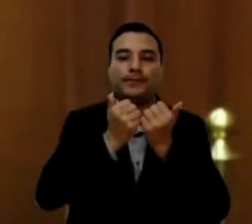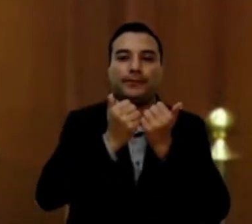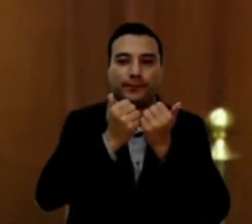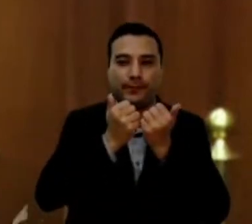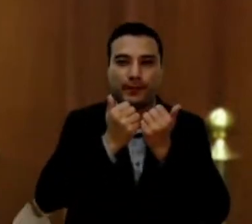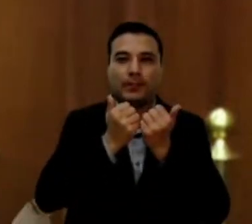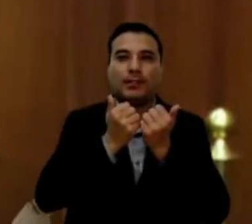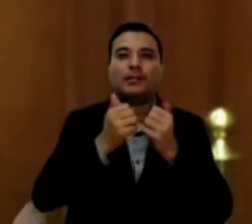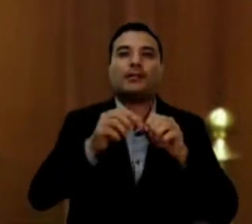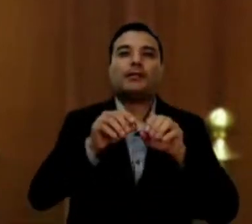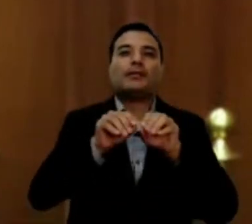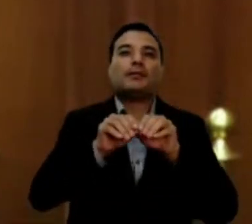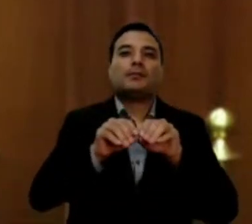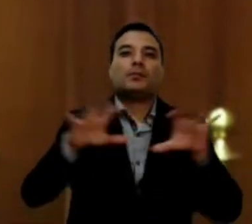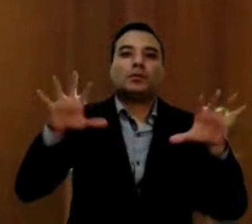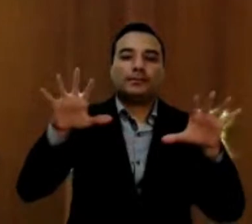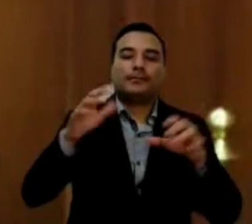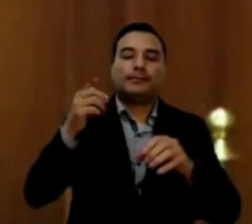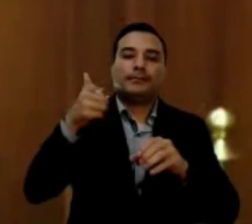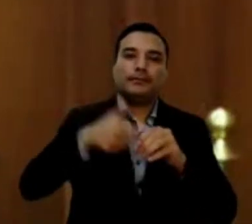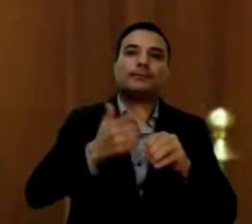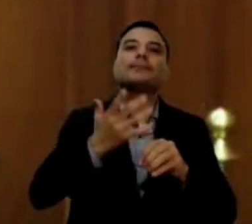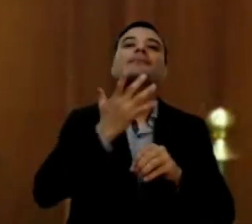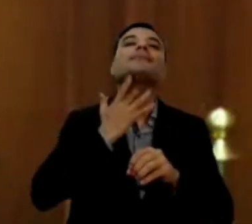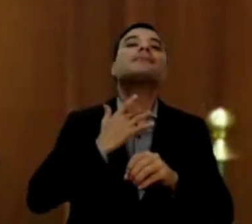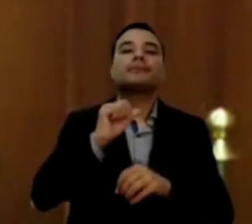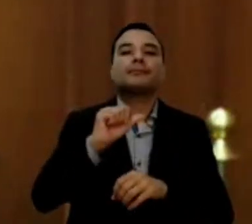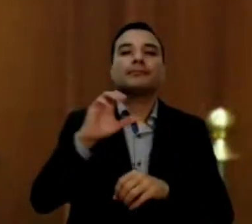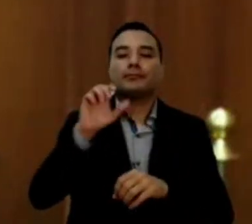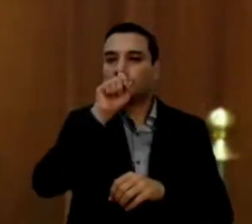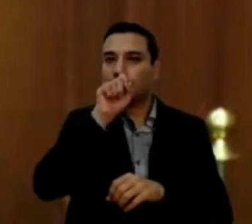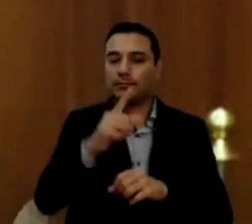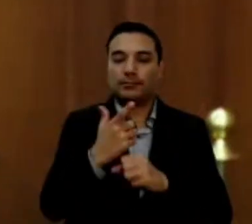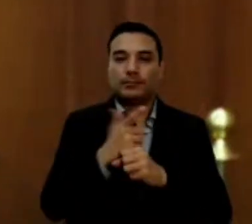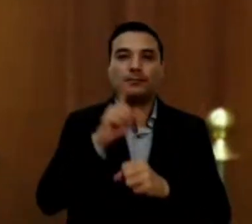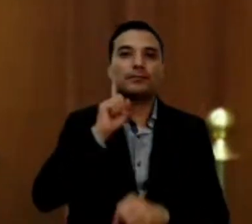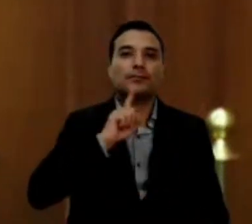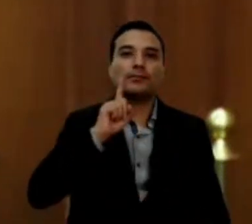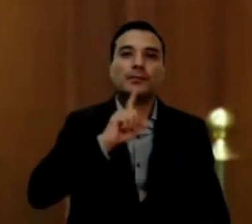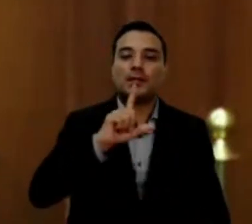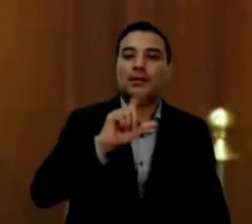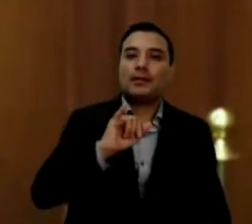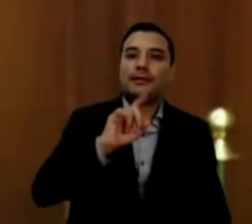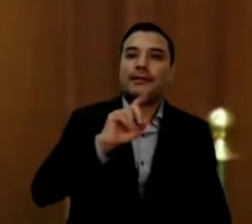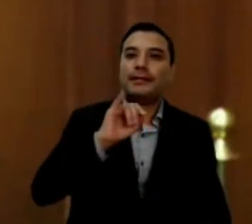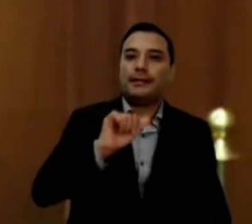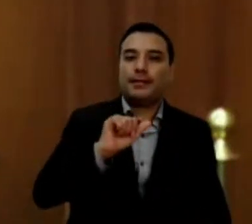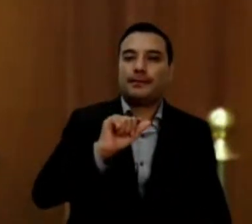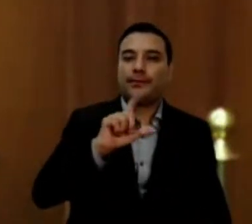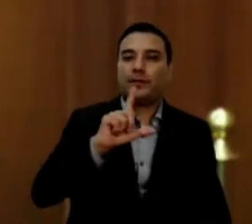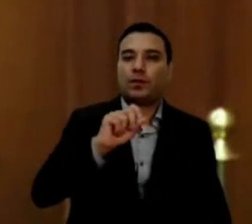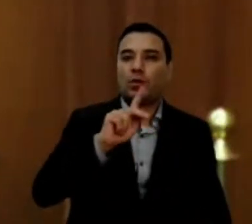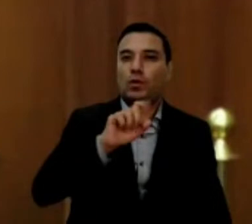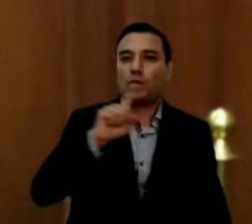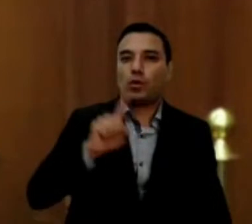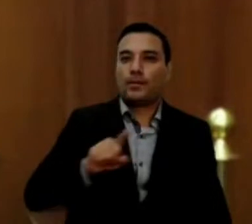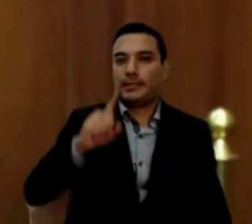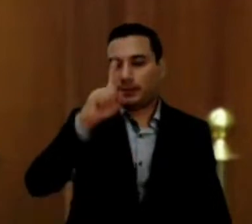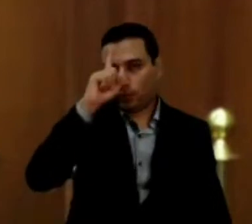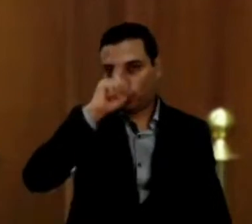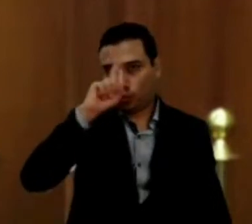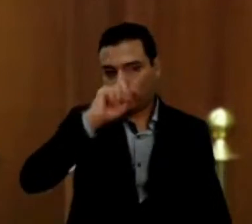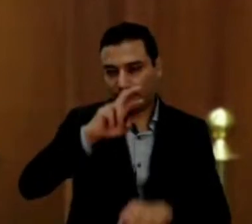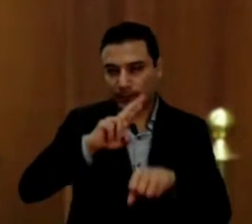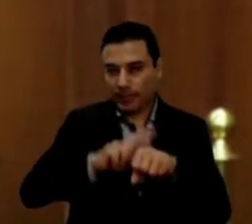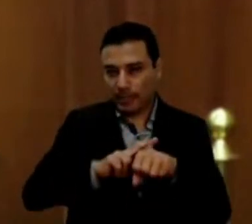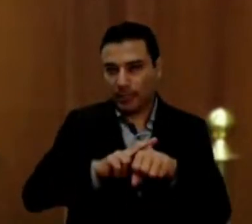Gasolina y Lubricantes AC, así como de la licenciada Lidia Bautista López, consejera y